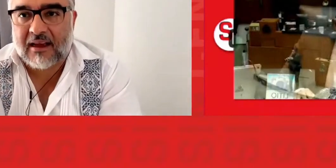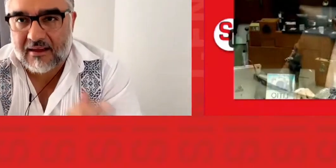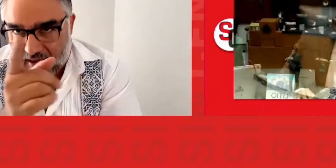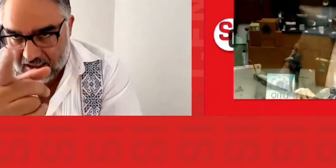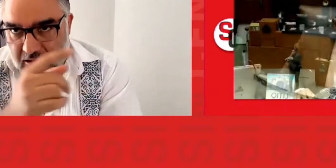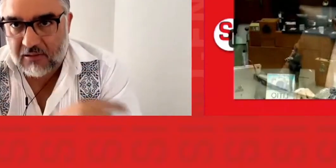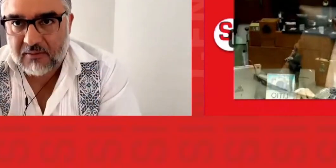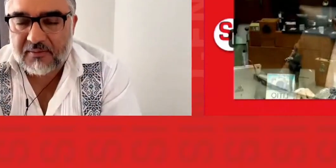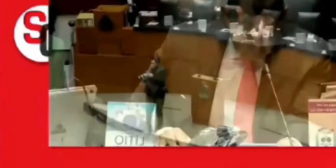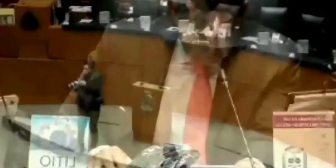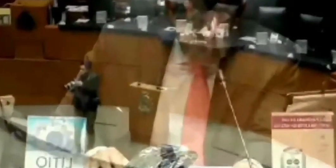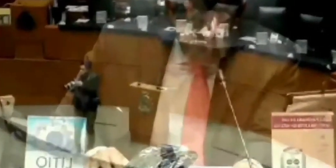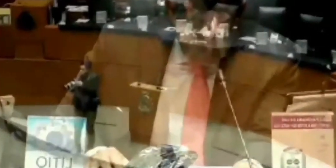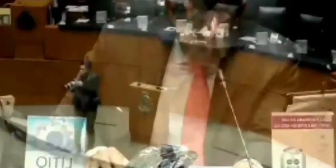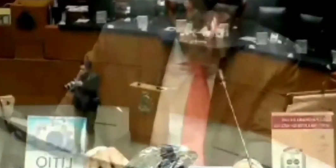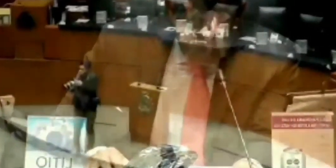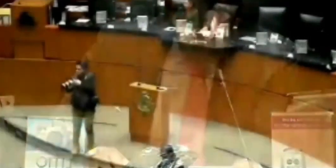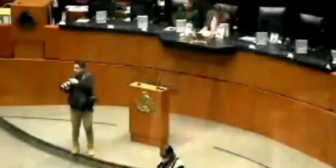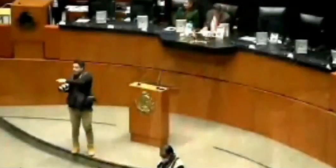con ella. Échalo.